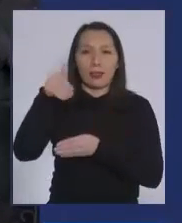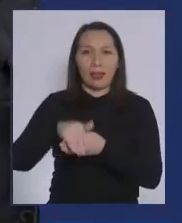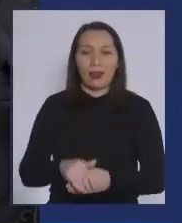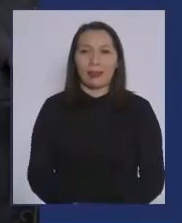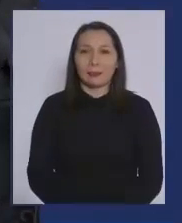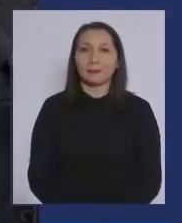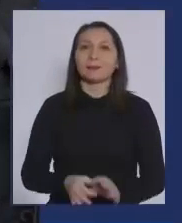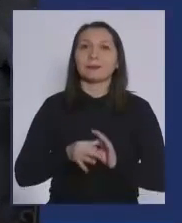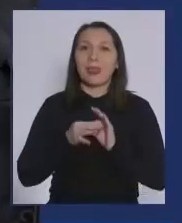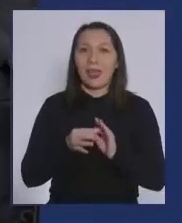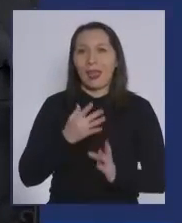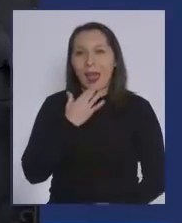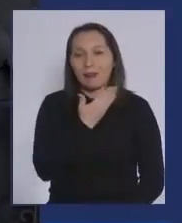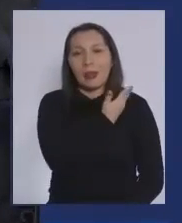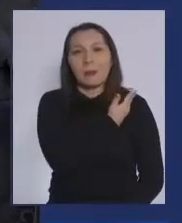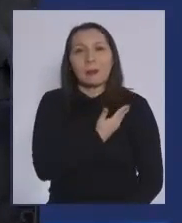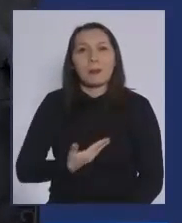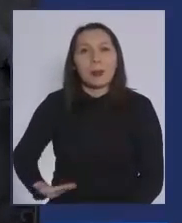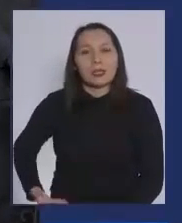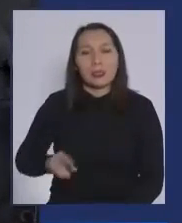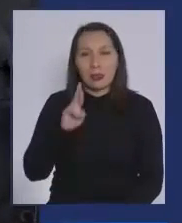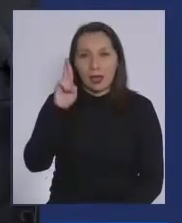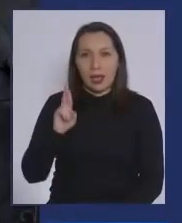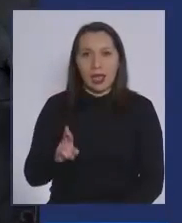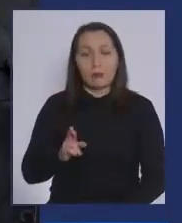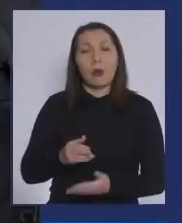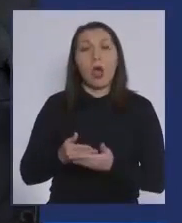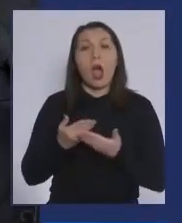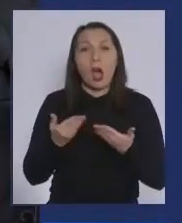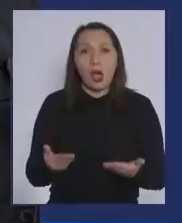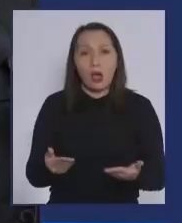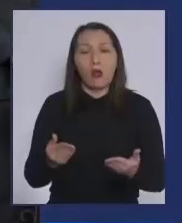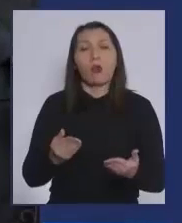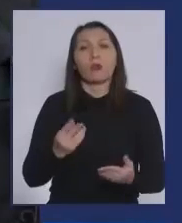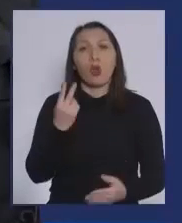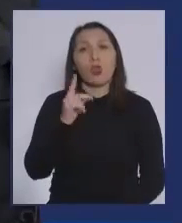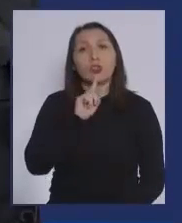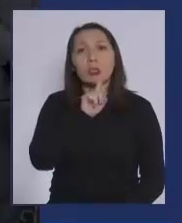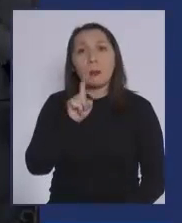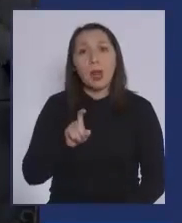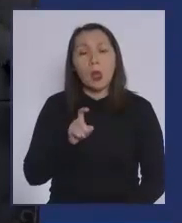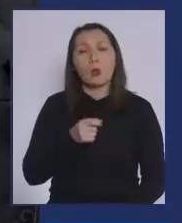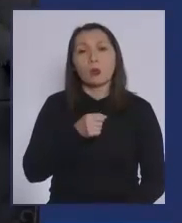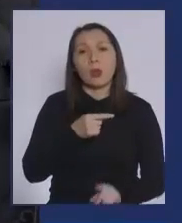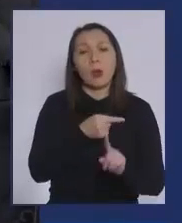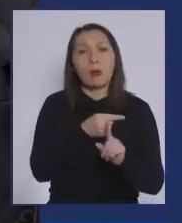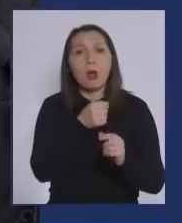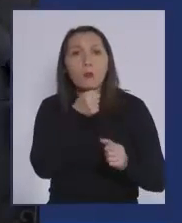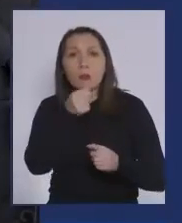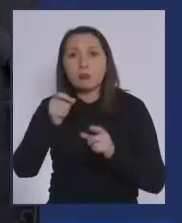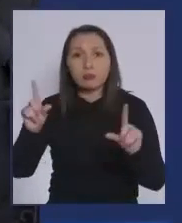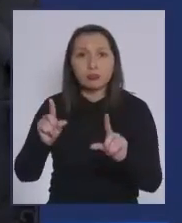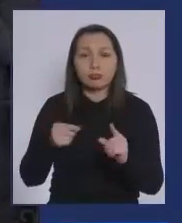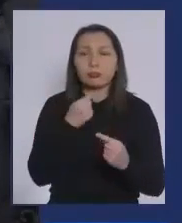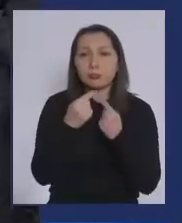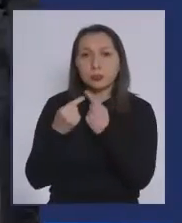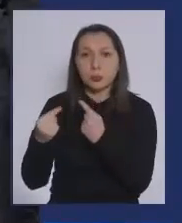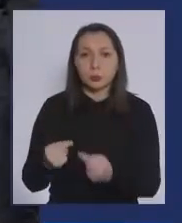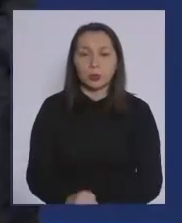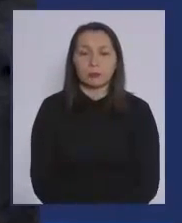agradecemos el mensaje de su excelencia el presidente de la republica a continuación habrá dos preguntas de los medios de comunicación